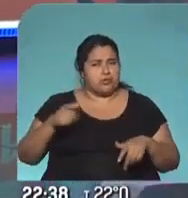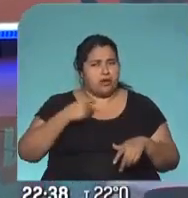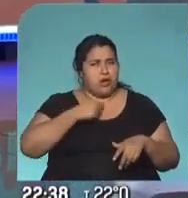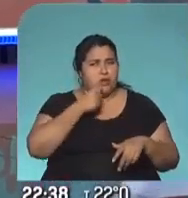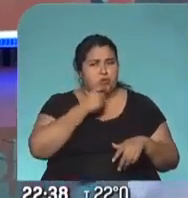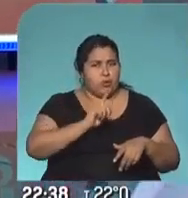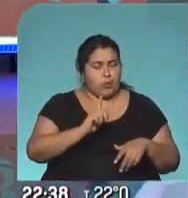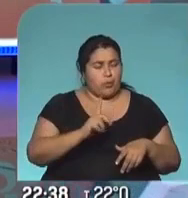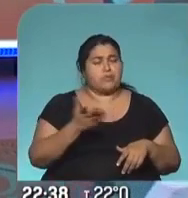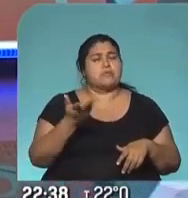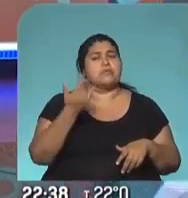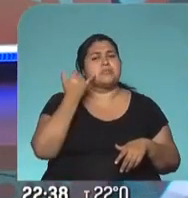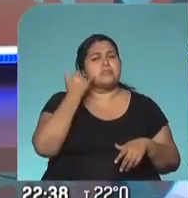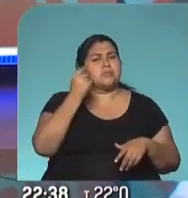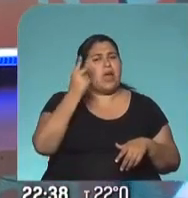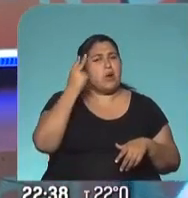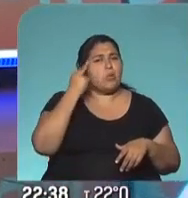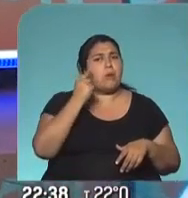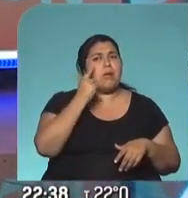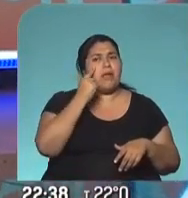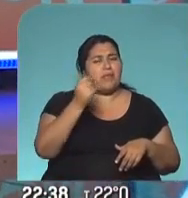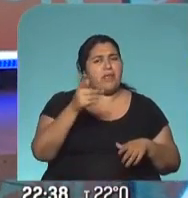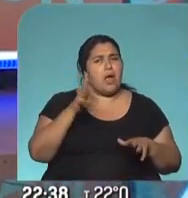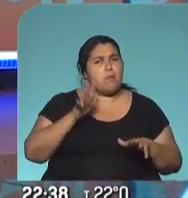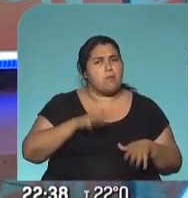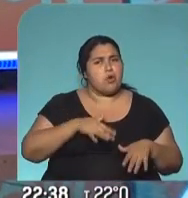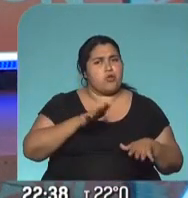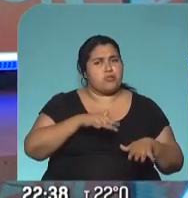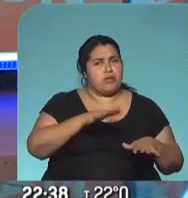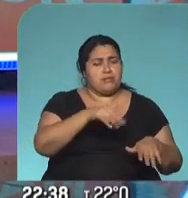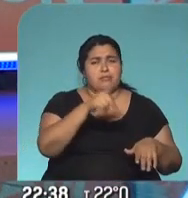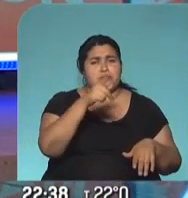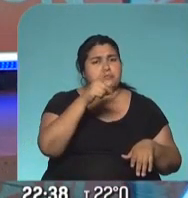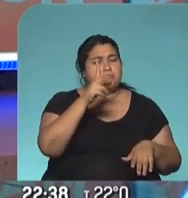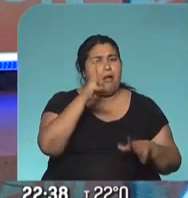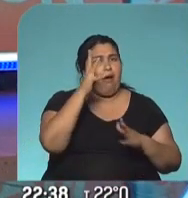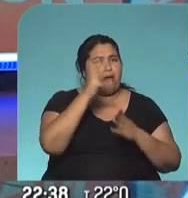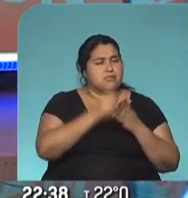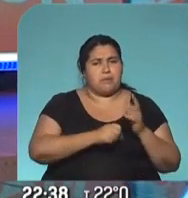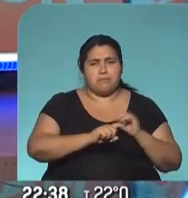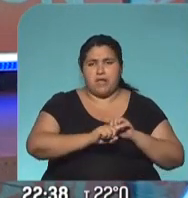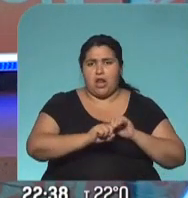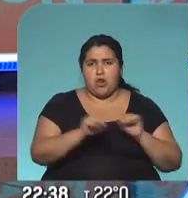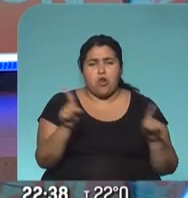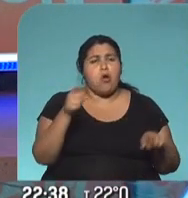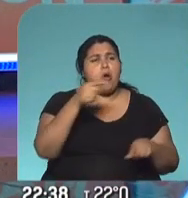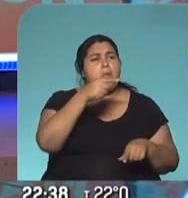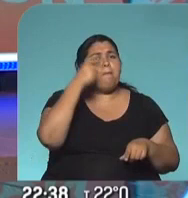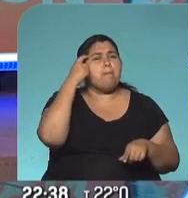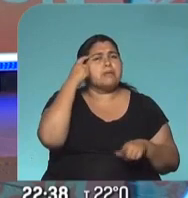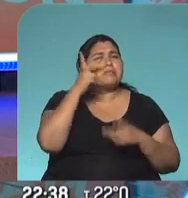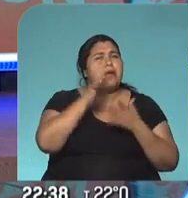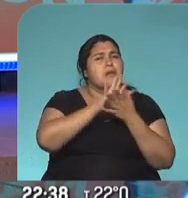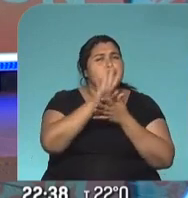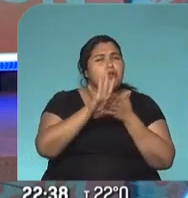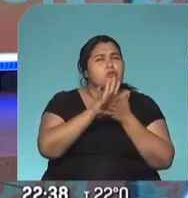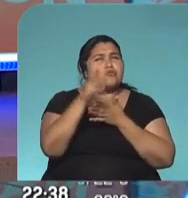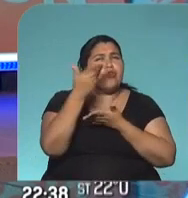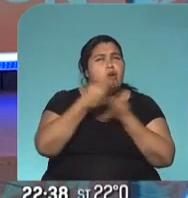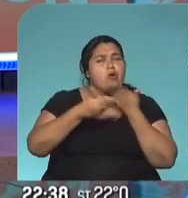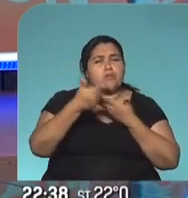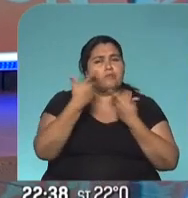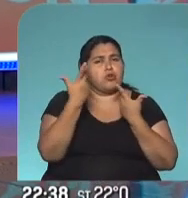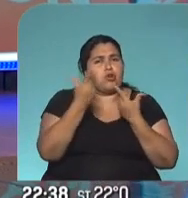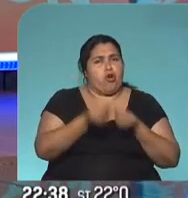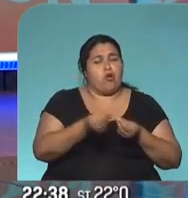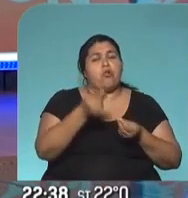sindicatos. Llevan 9 días de protestas. No piensan aceptarlo, no piensan en establecer una tregua para